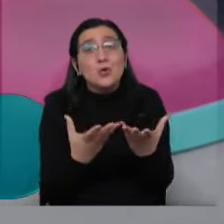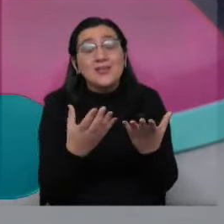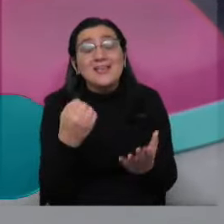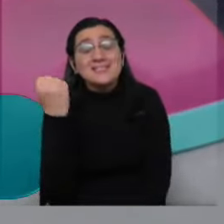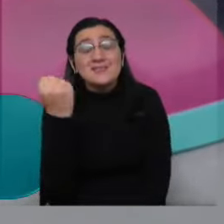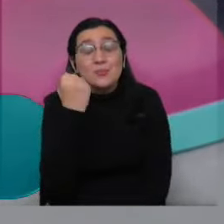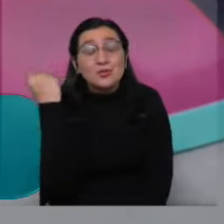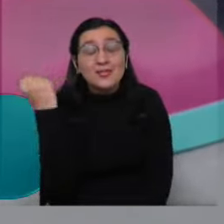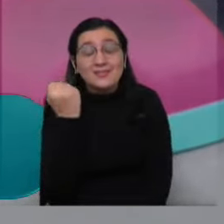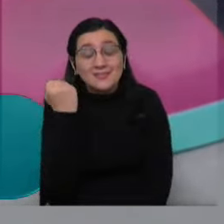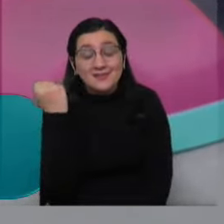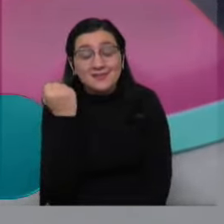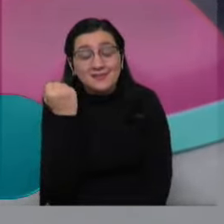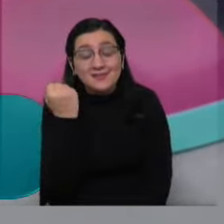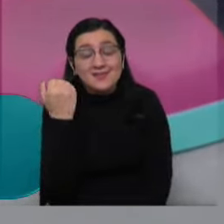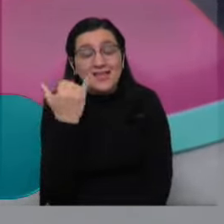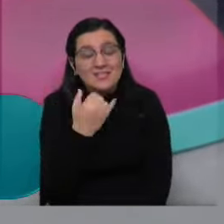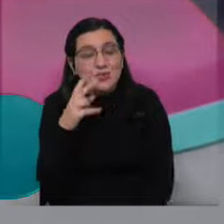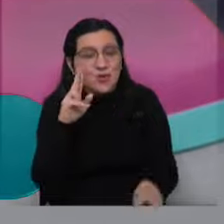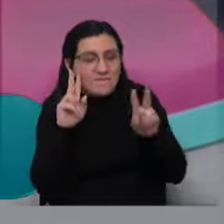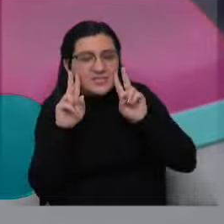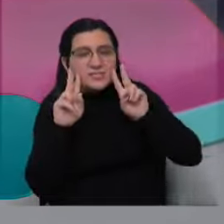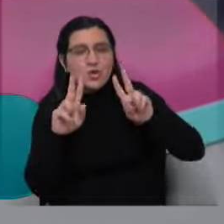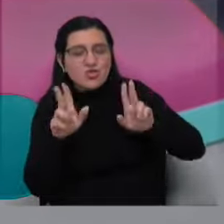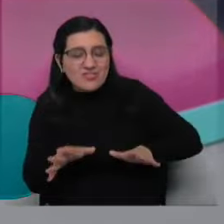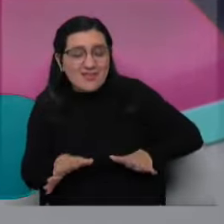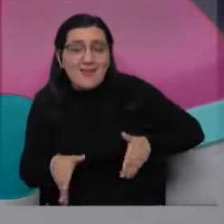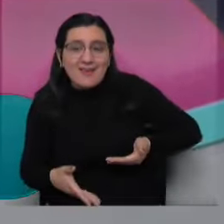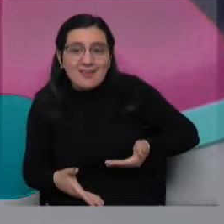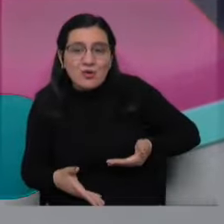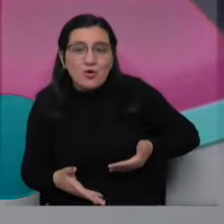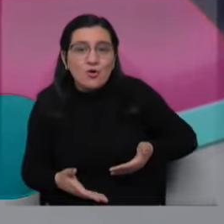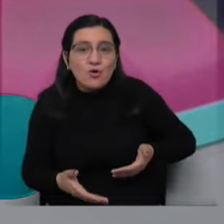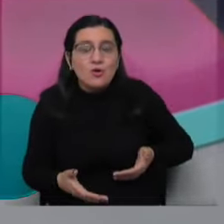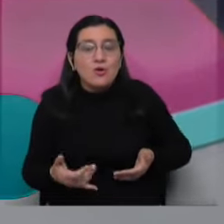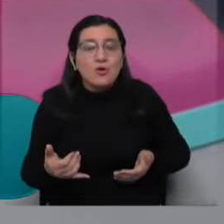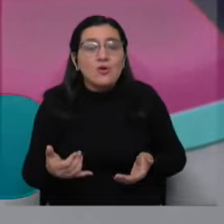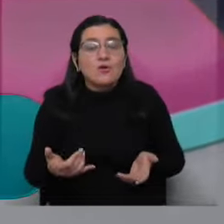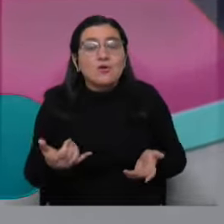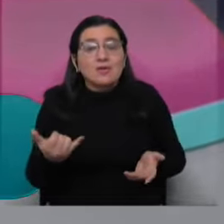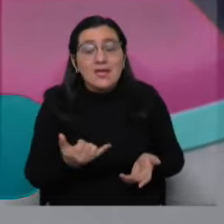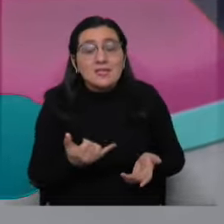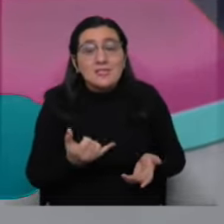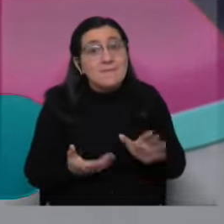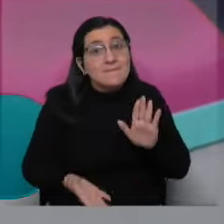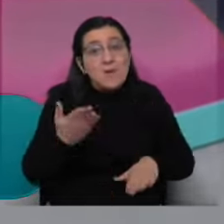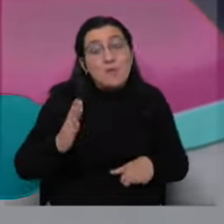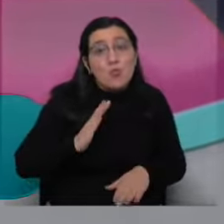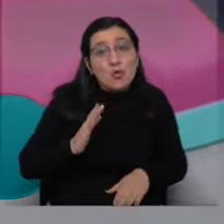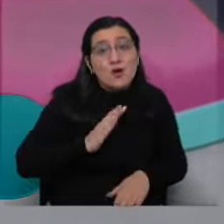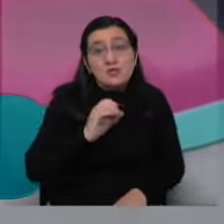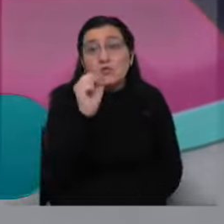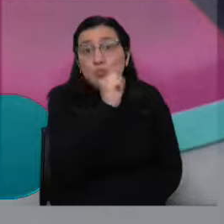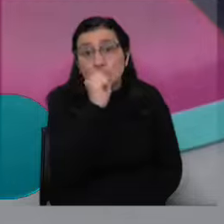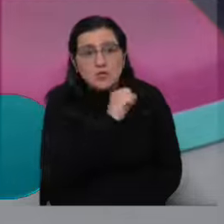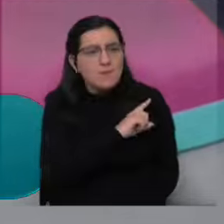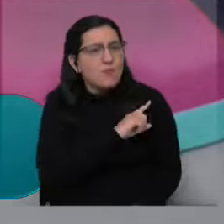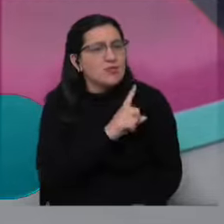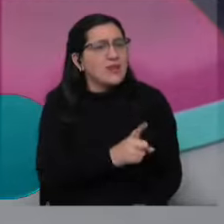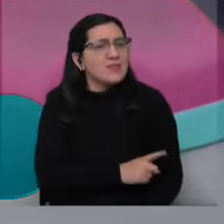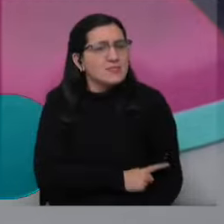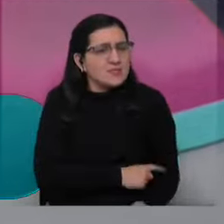que que esté Esa visión de género que haya Vicky iturbides en la conducción en el empoderamiento no solamente